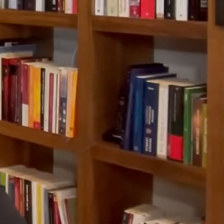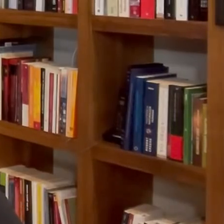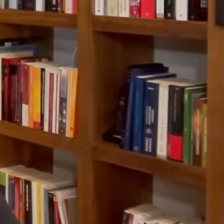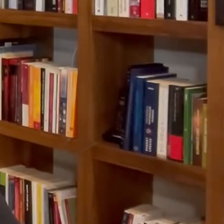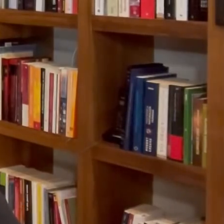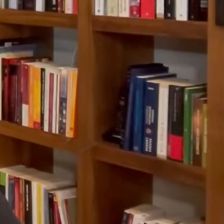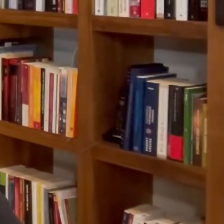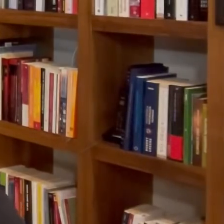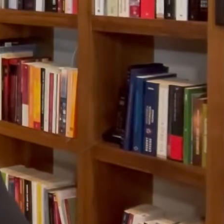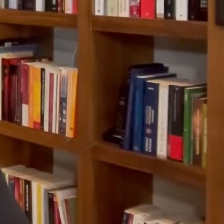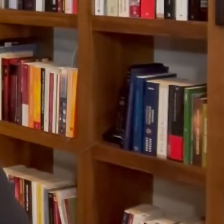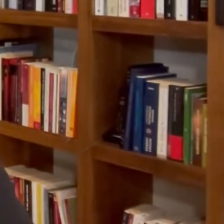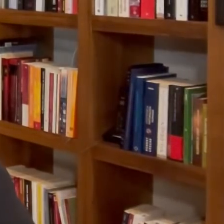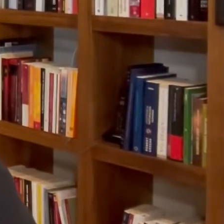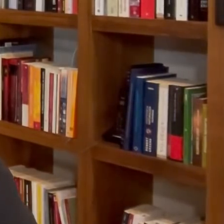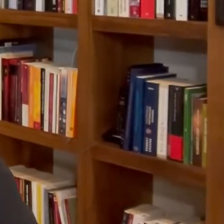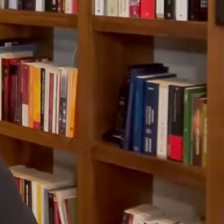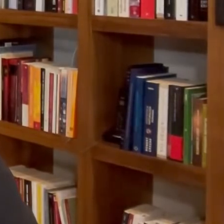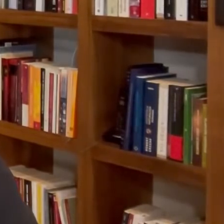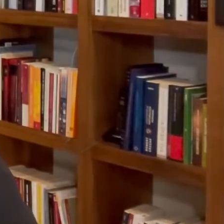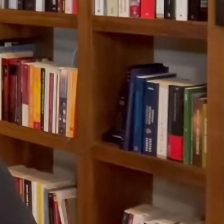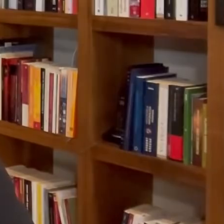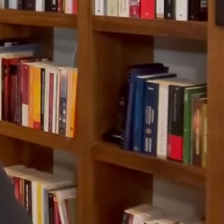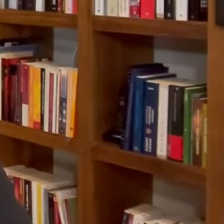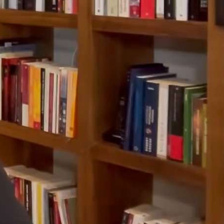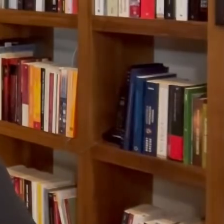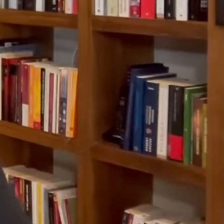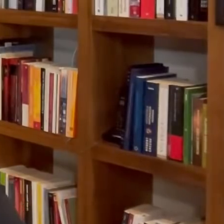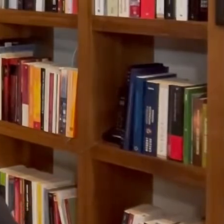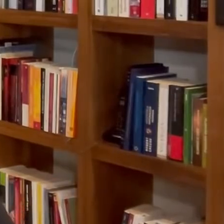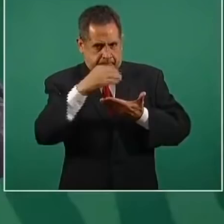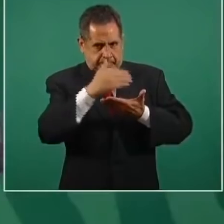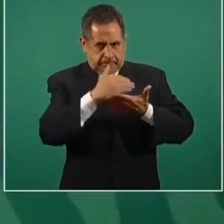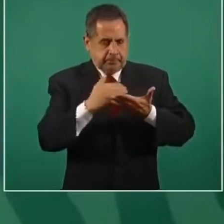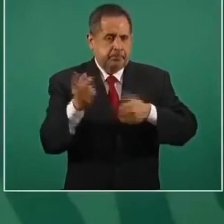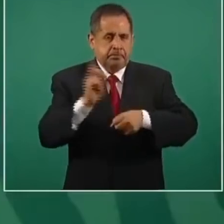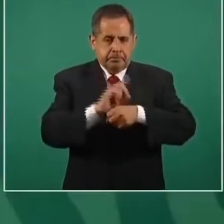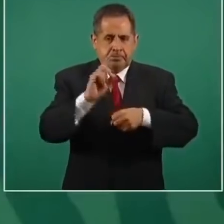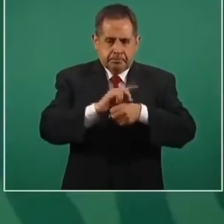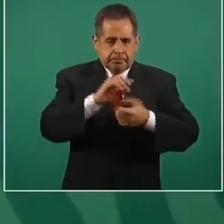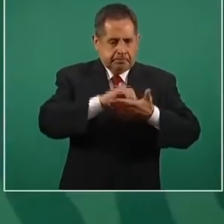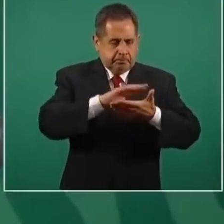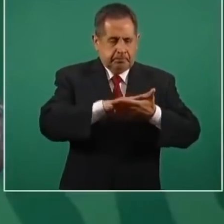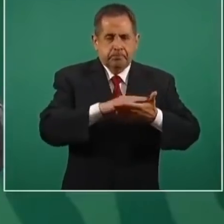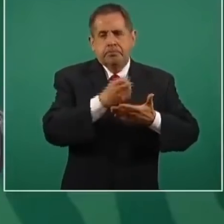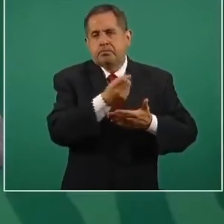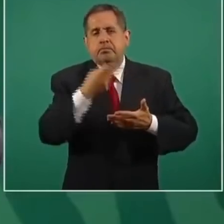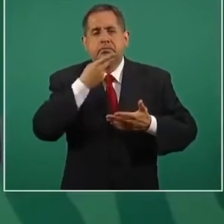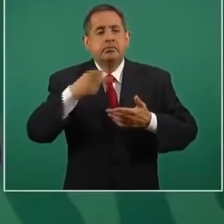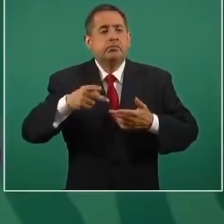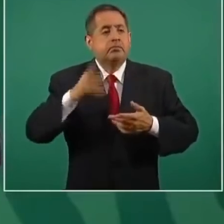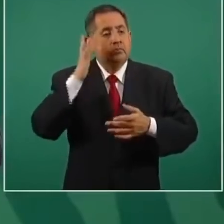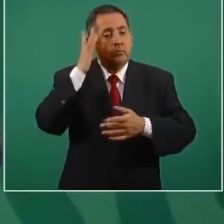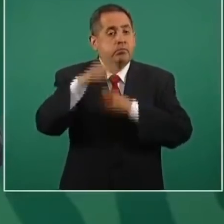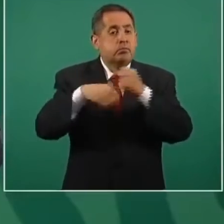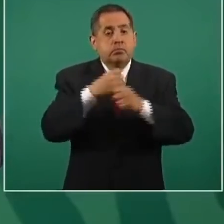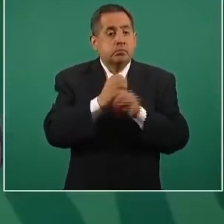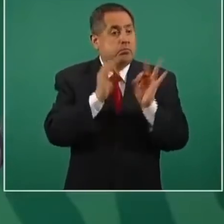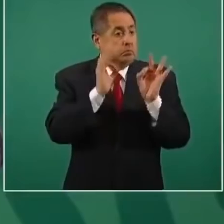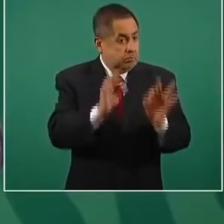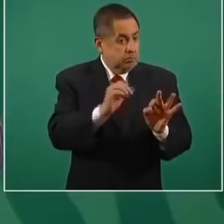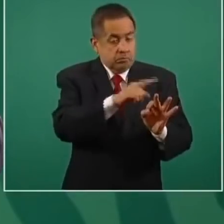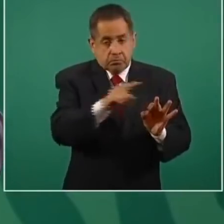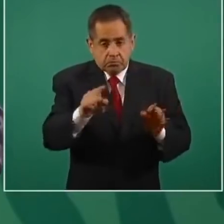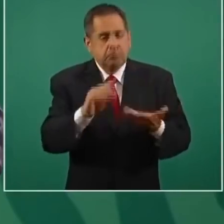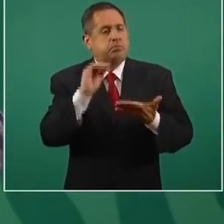Extuban al cardenal Norberto Rivera Carrera y reportan una mejoría en su salud. El secretario del Bienestar del Gobierno del presidente López Obrador,